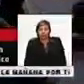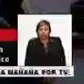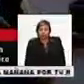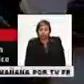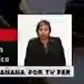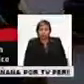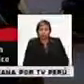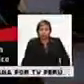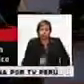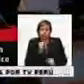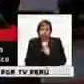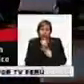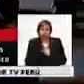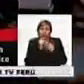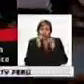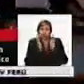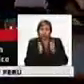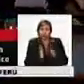Los trabajadores,